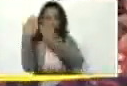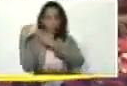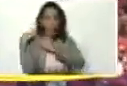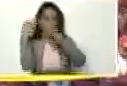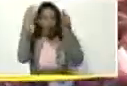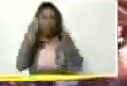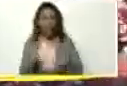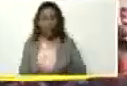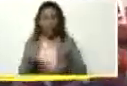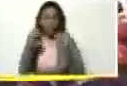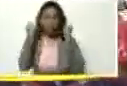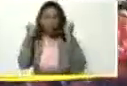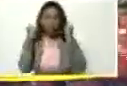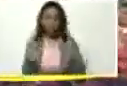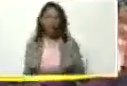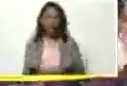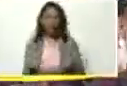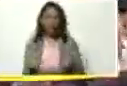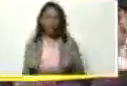de inmediato.